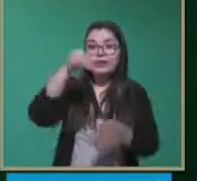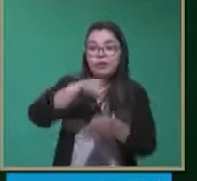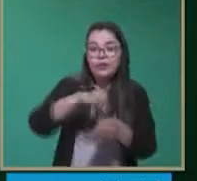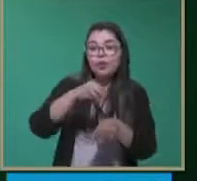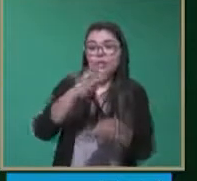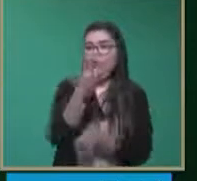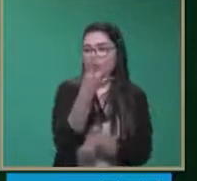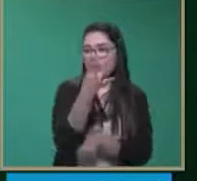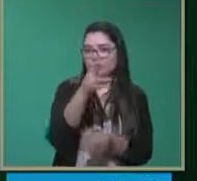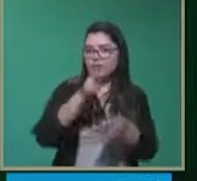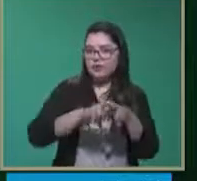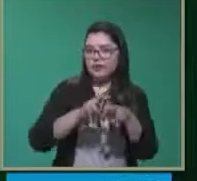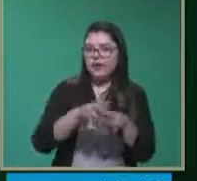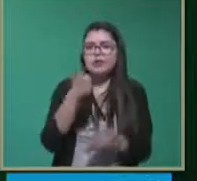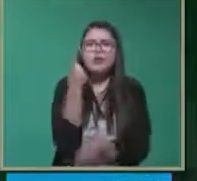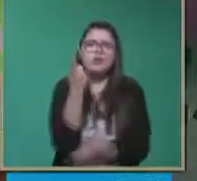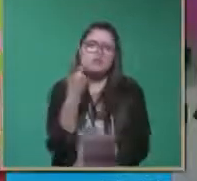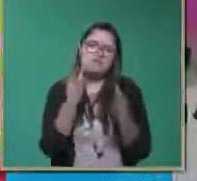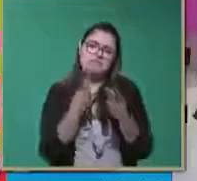música, maestra.